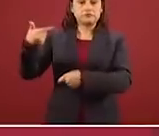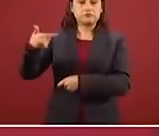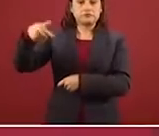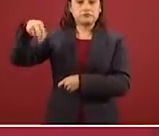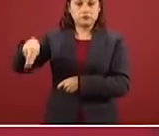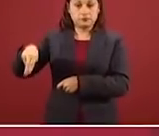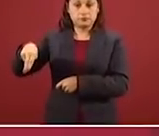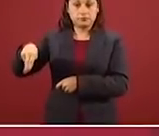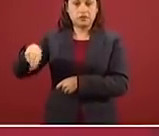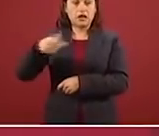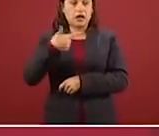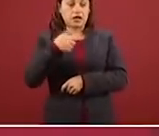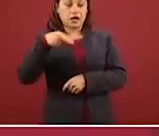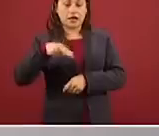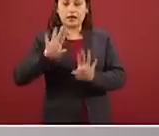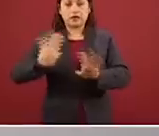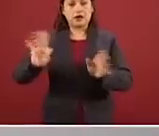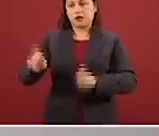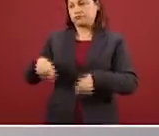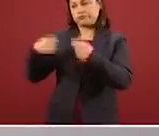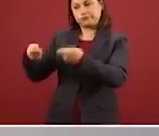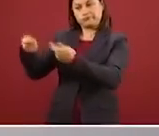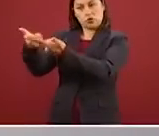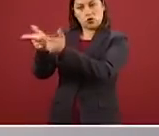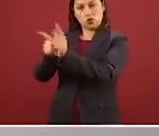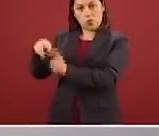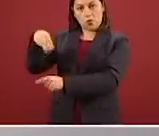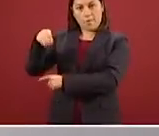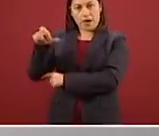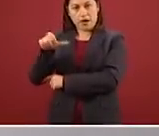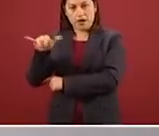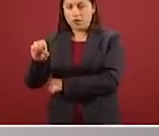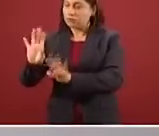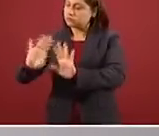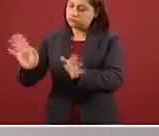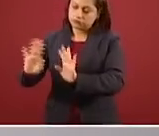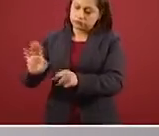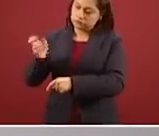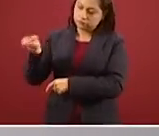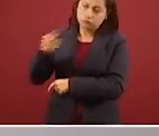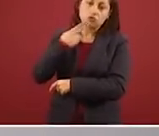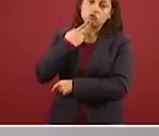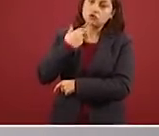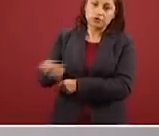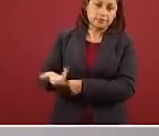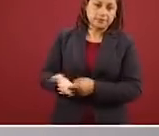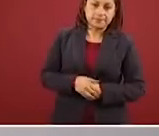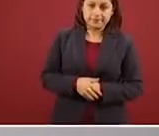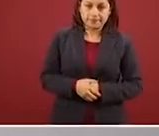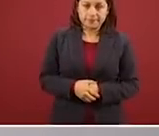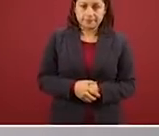devolvió a la empresa, o sea, no se va a usar ese espacio.